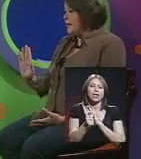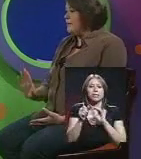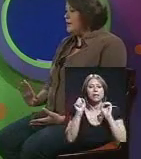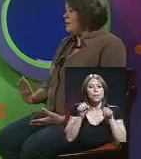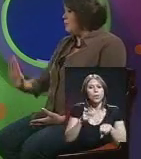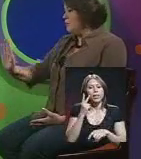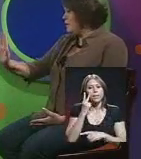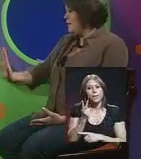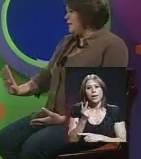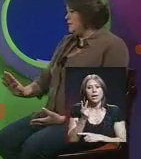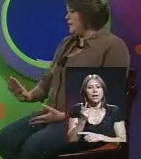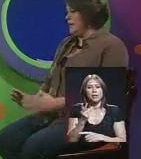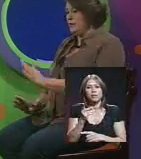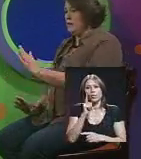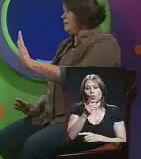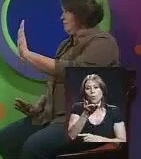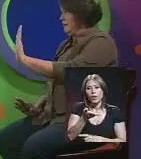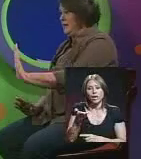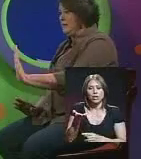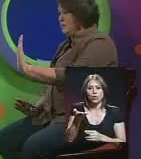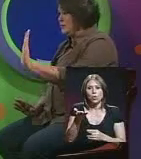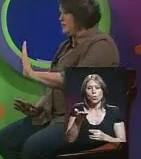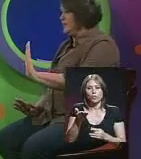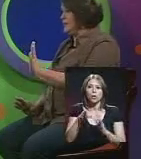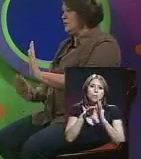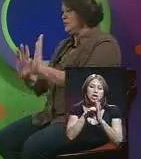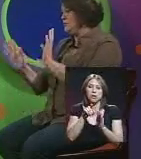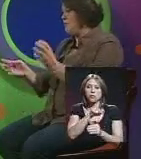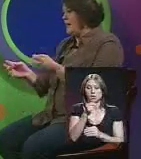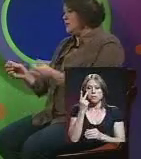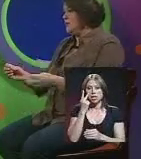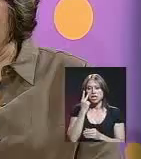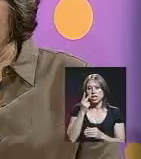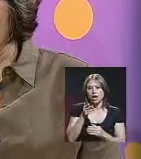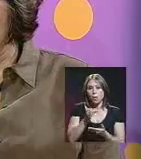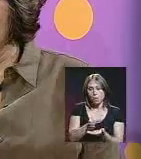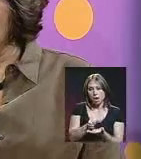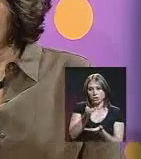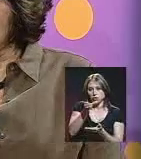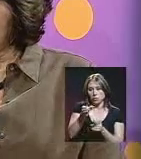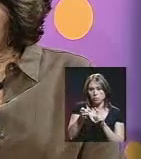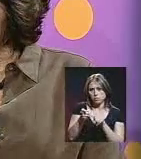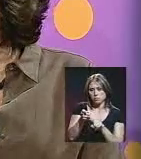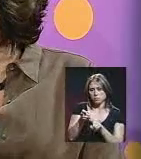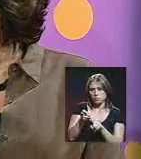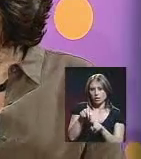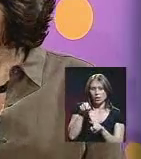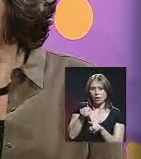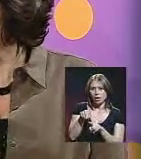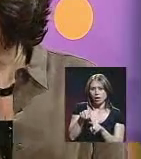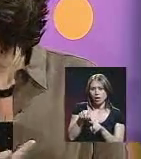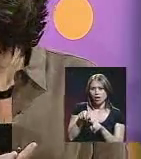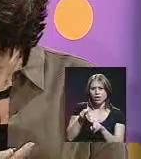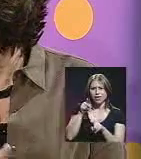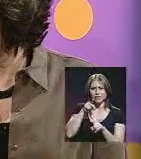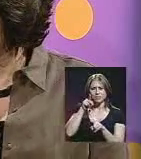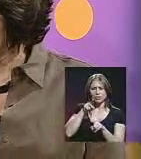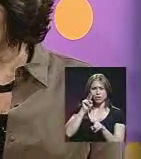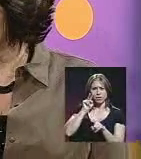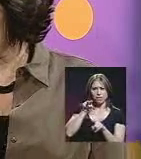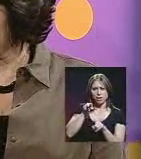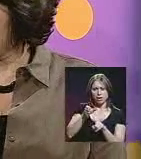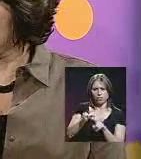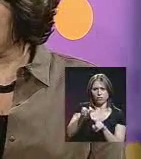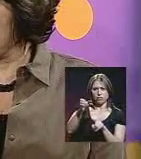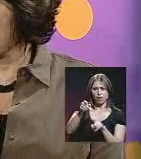ver, por ejemplo, un objeto plano que verías vos enfrente tuyo, un vaso, por ejemplo, y pueden imaginarse la parte de atrás